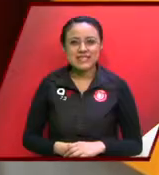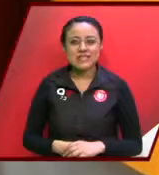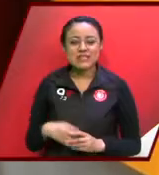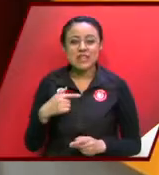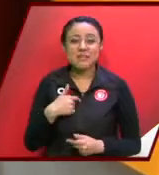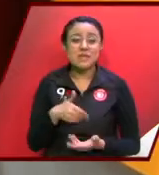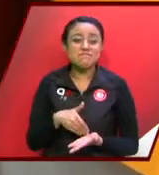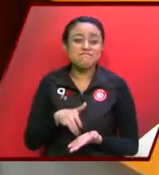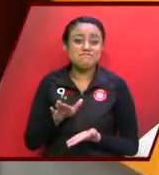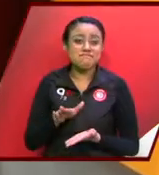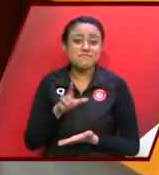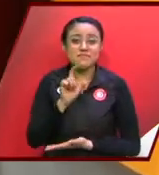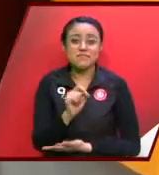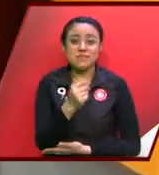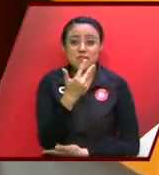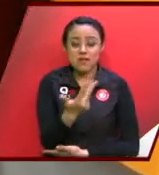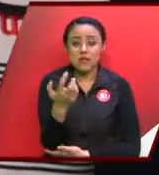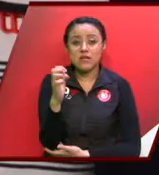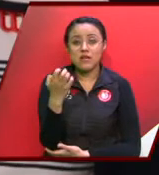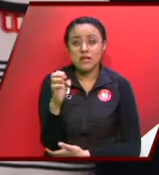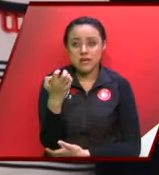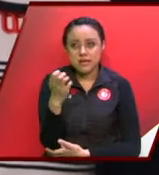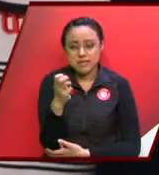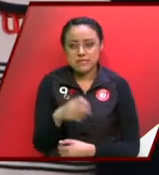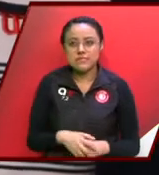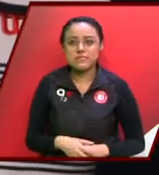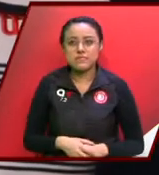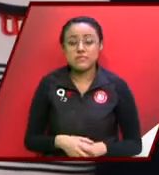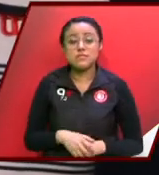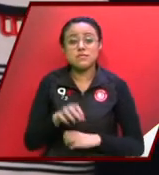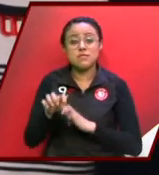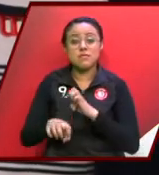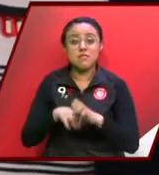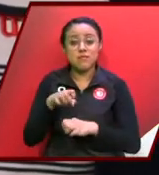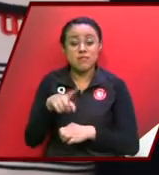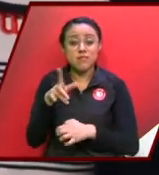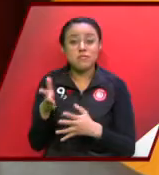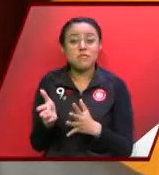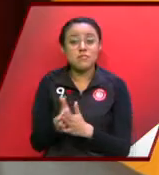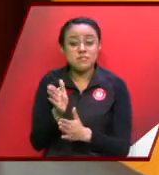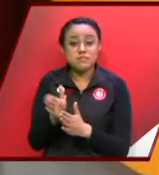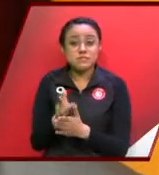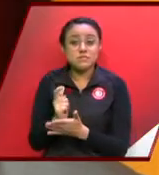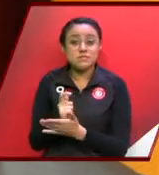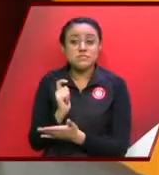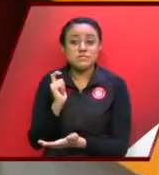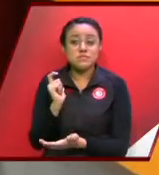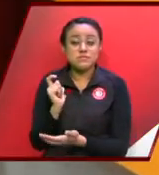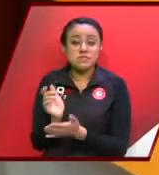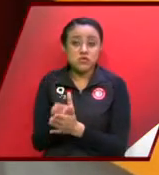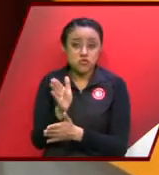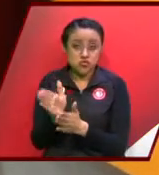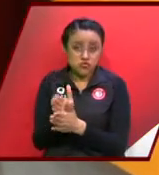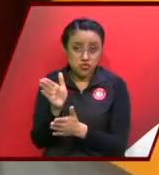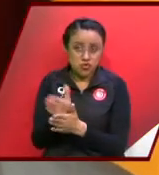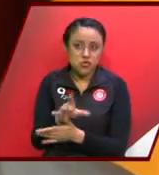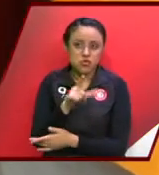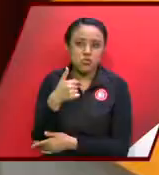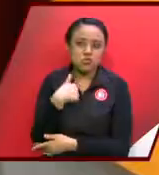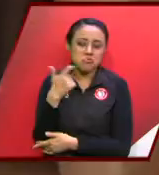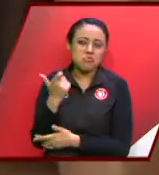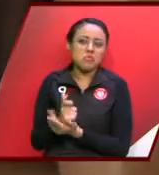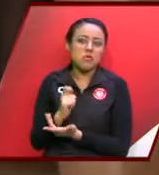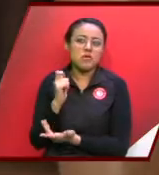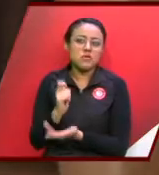yo fui despedido el 28 de enero por una empresa constructora después de haberles pedido mi